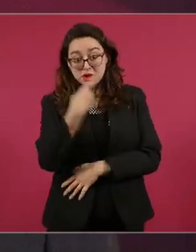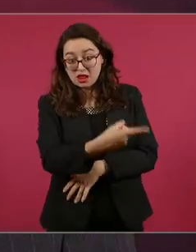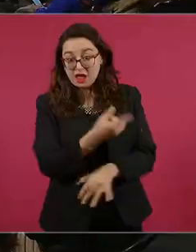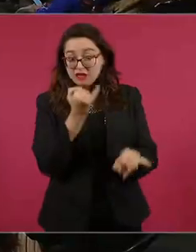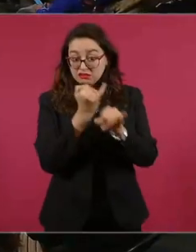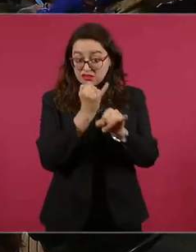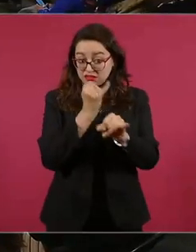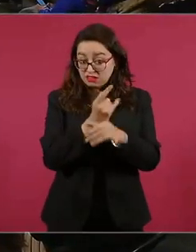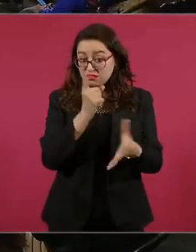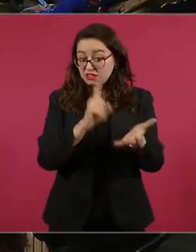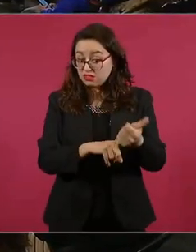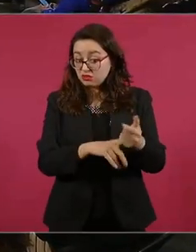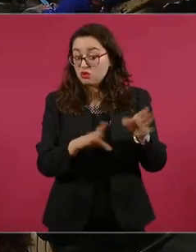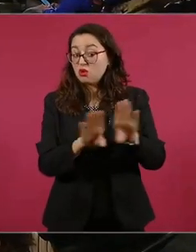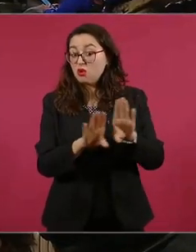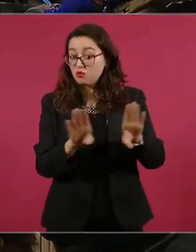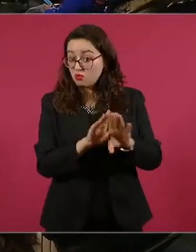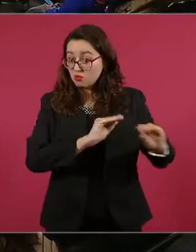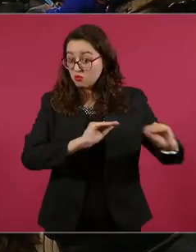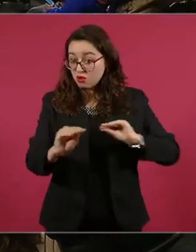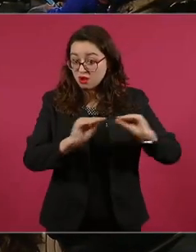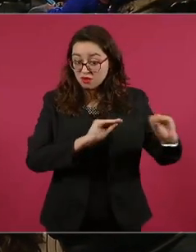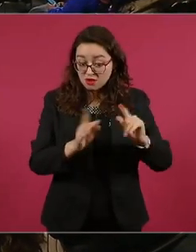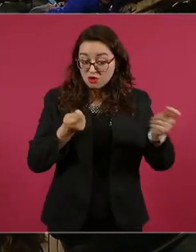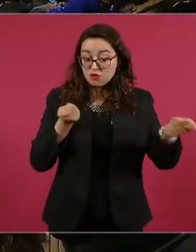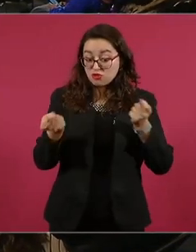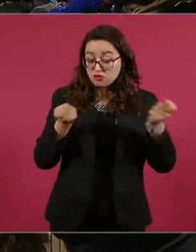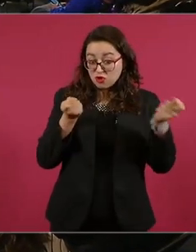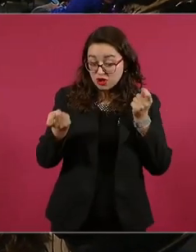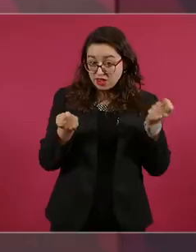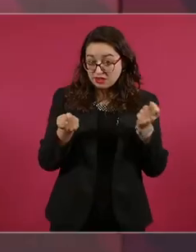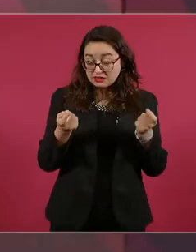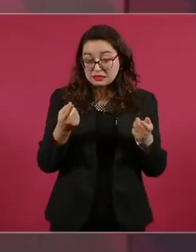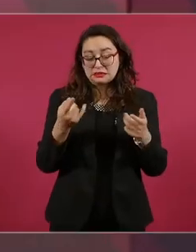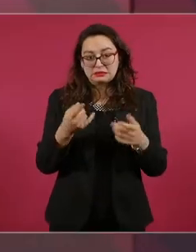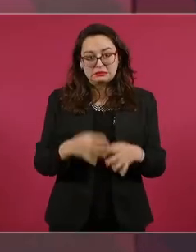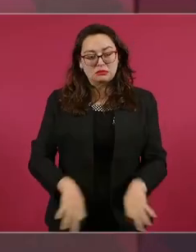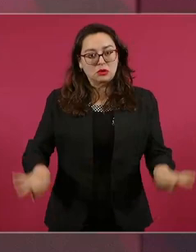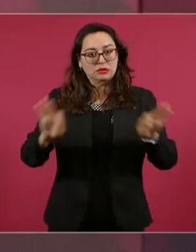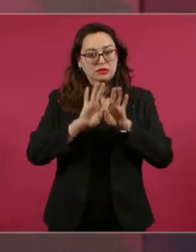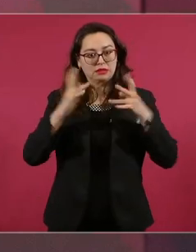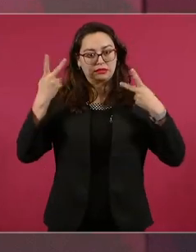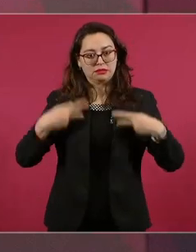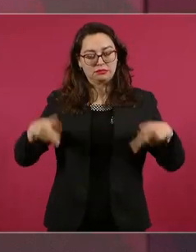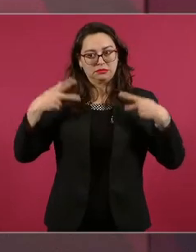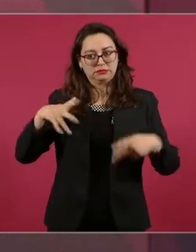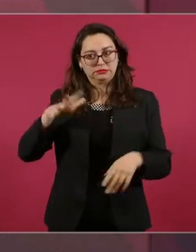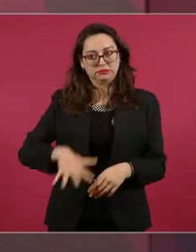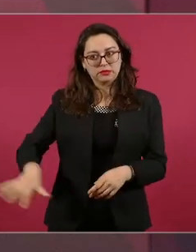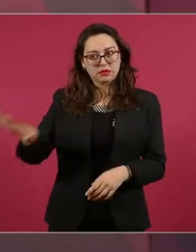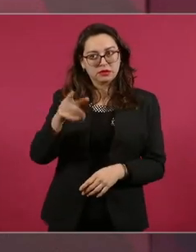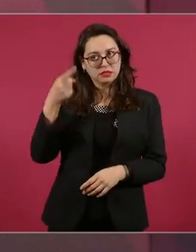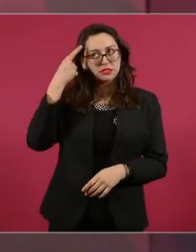los poderosos del mundo, las oligarquías